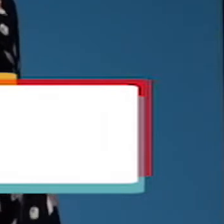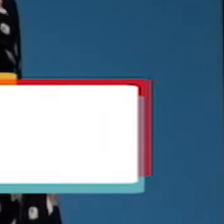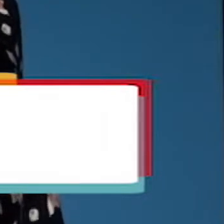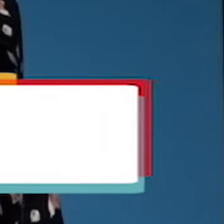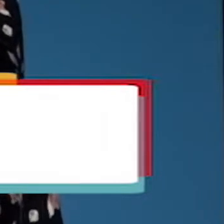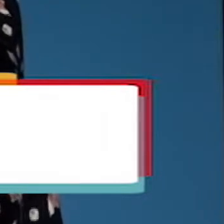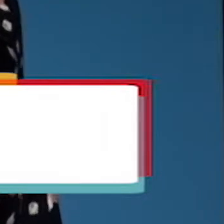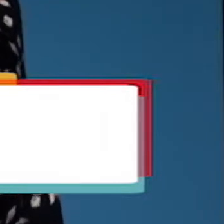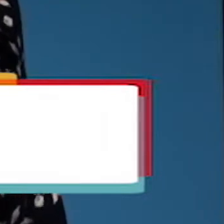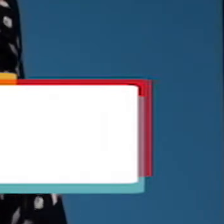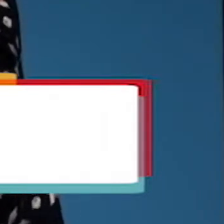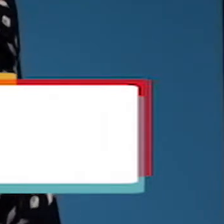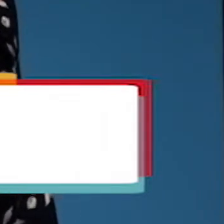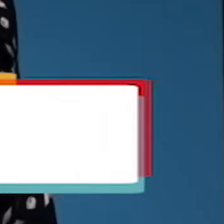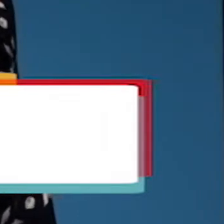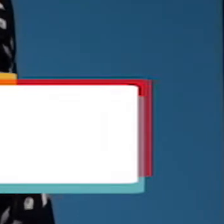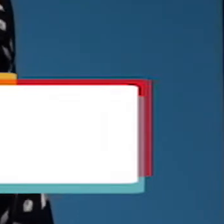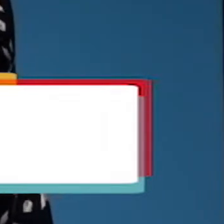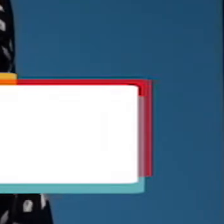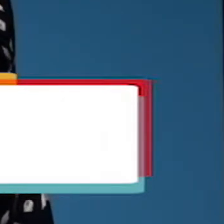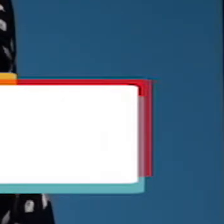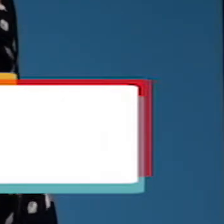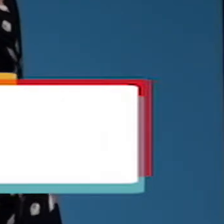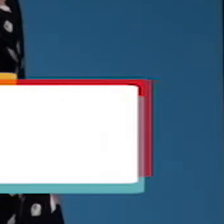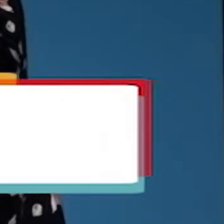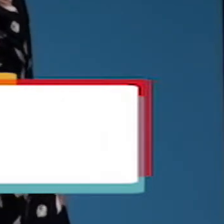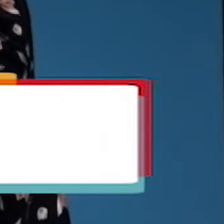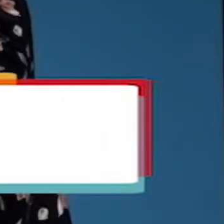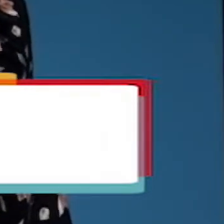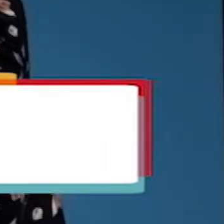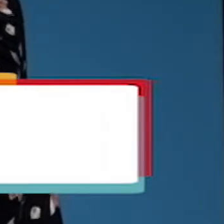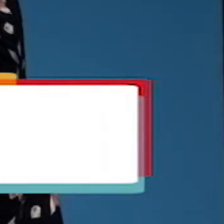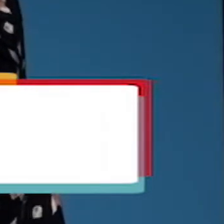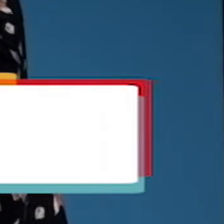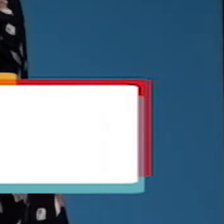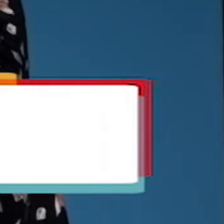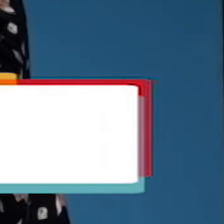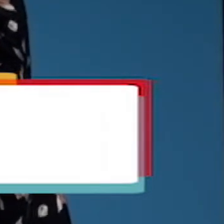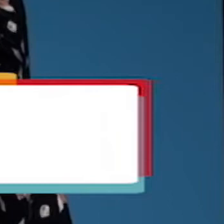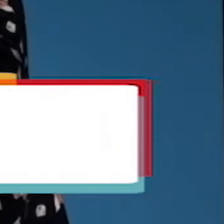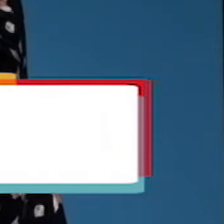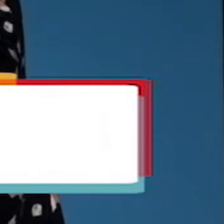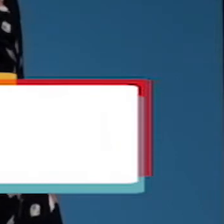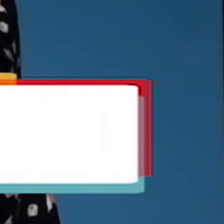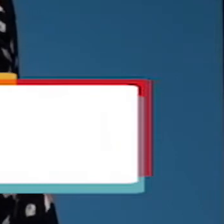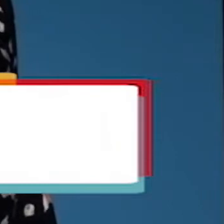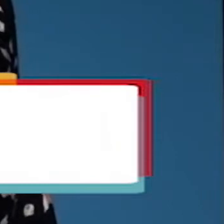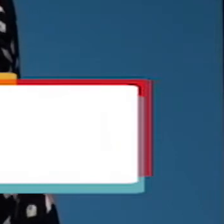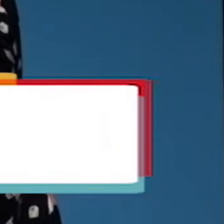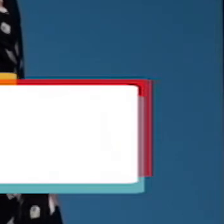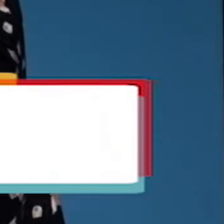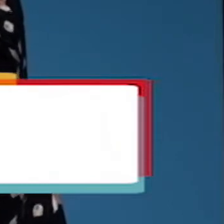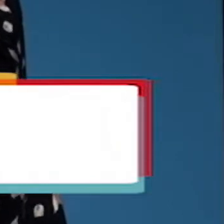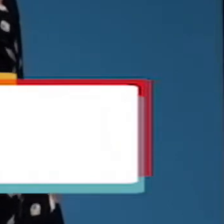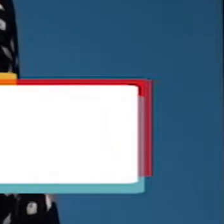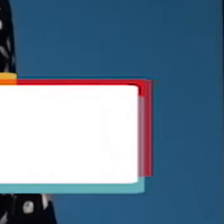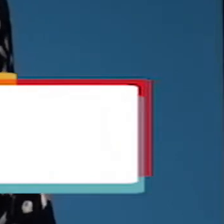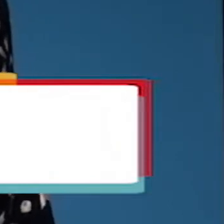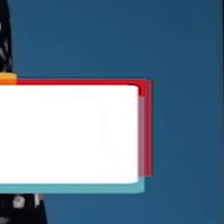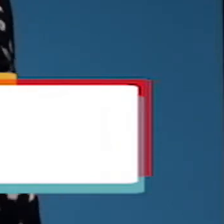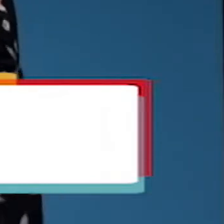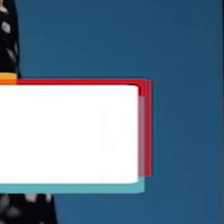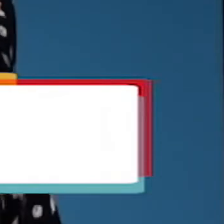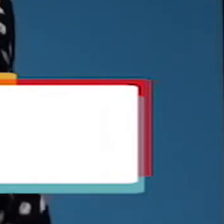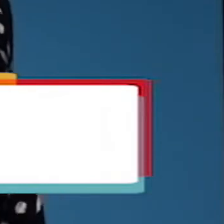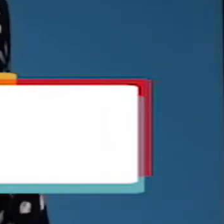de nuestro cuerpo. Además, los miércoles tenemos la sección Entre Pares con orientación sociolegal.